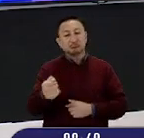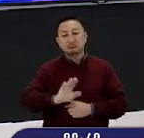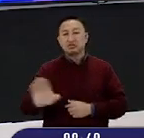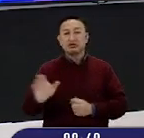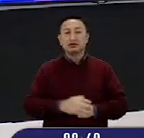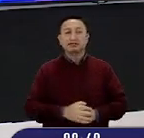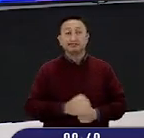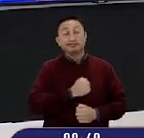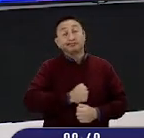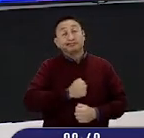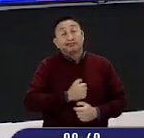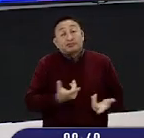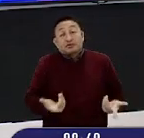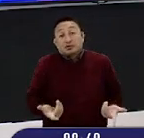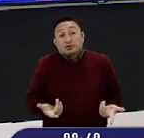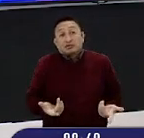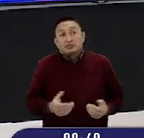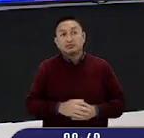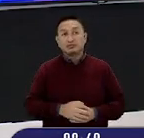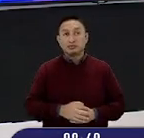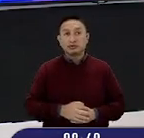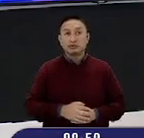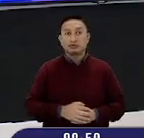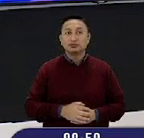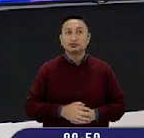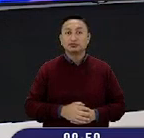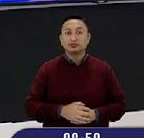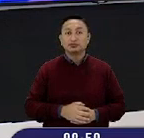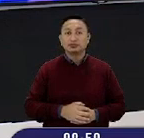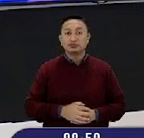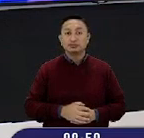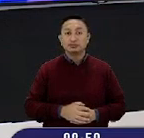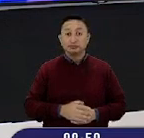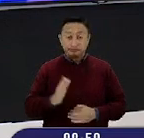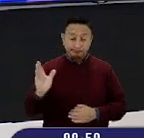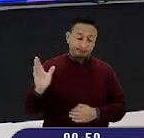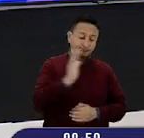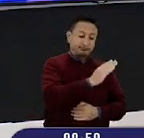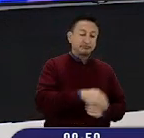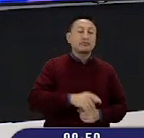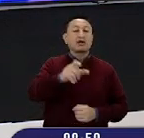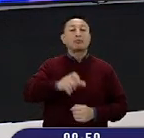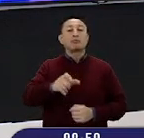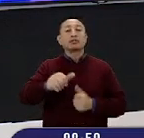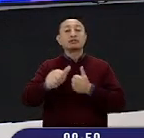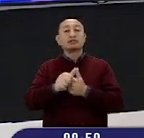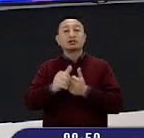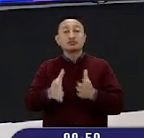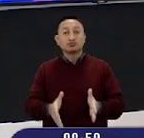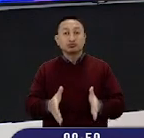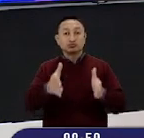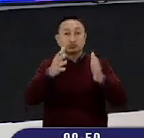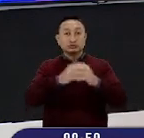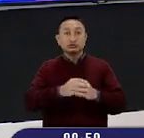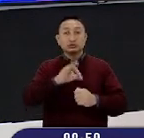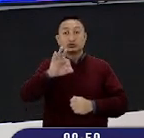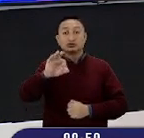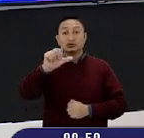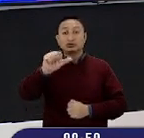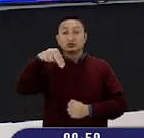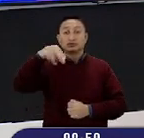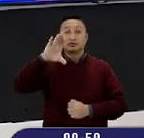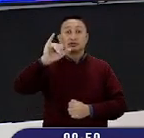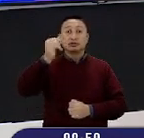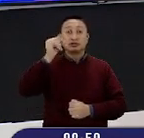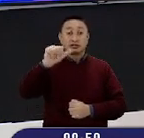lo lamento, la línea está ocupada. Quienes habitan o trabajan en los sectores aledaños del edificio Fantasía, esto es terrible, ¿no?